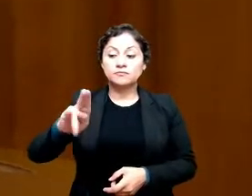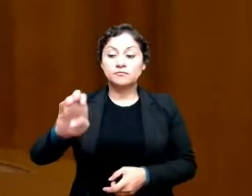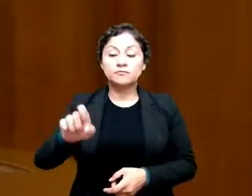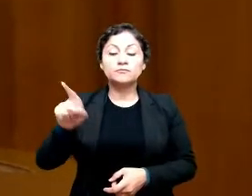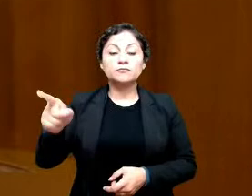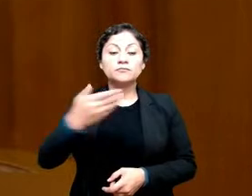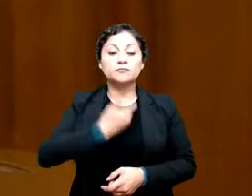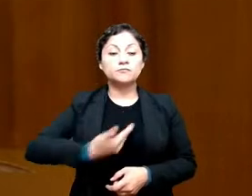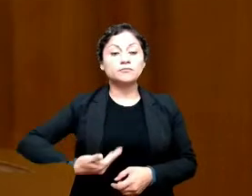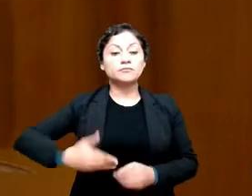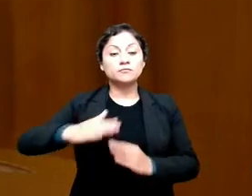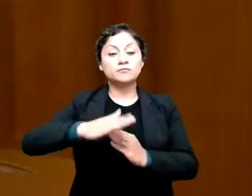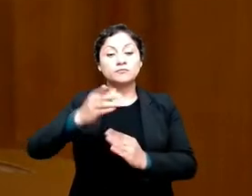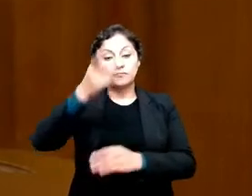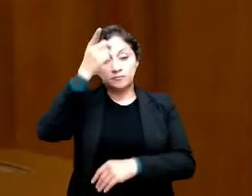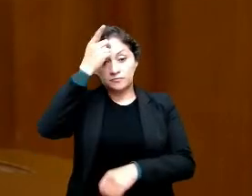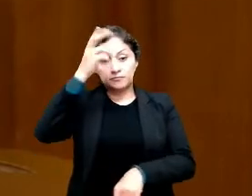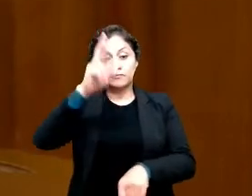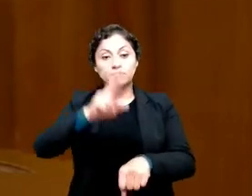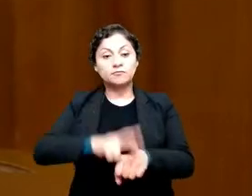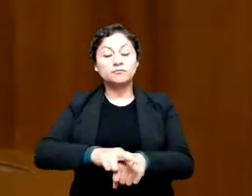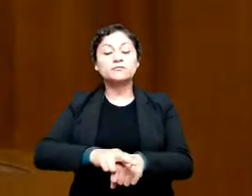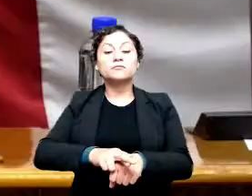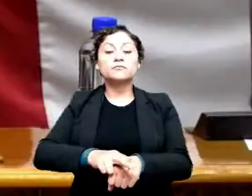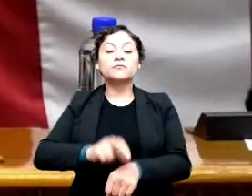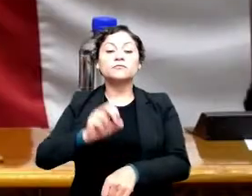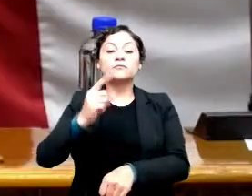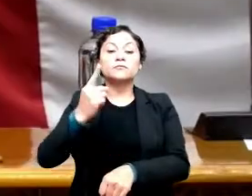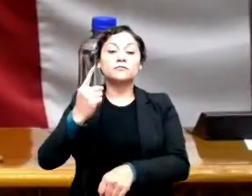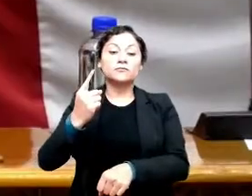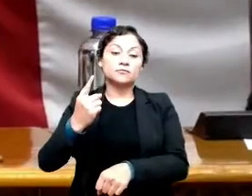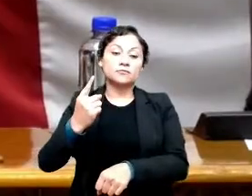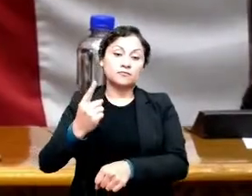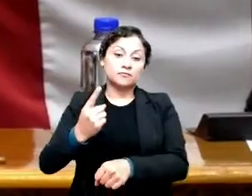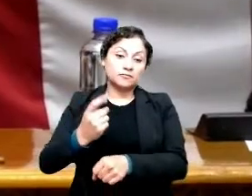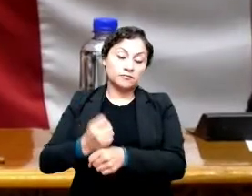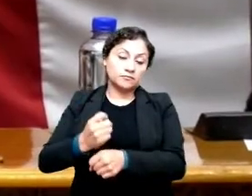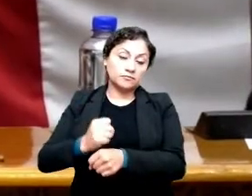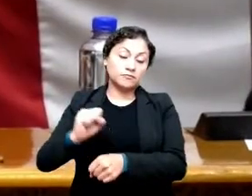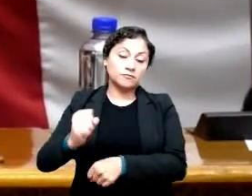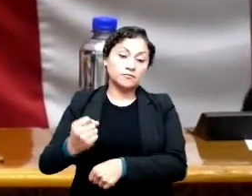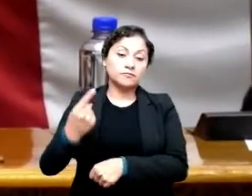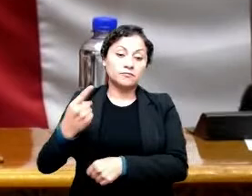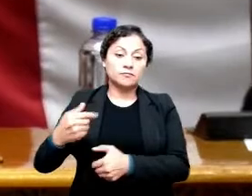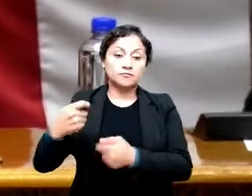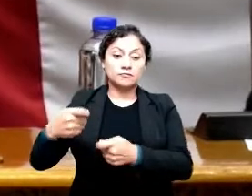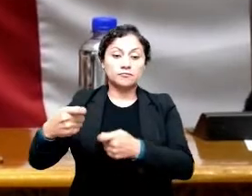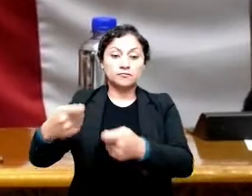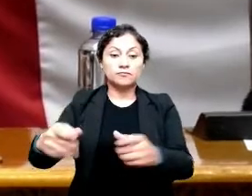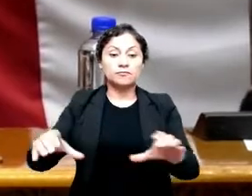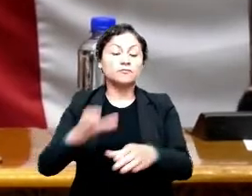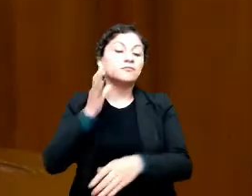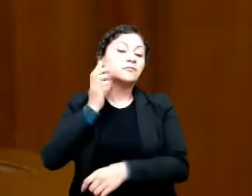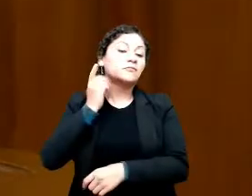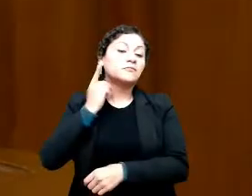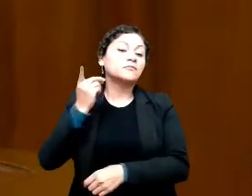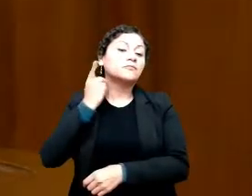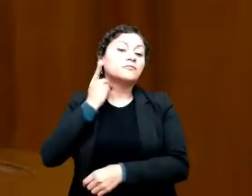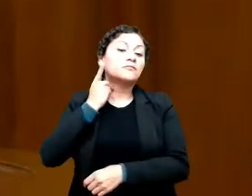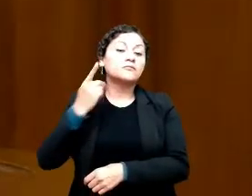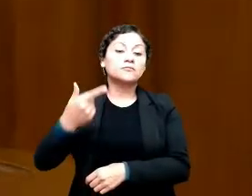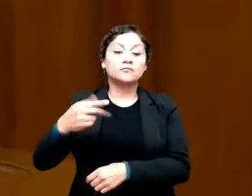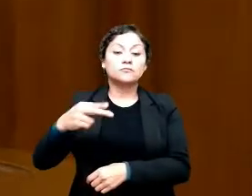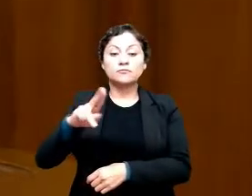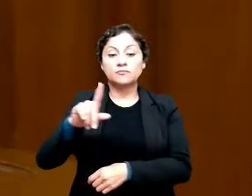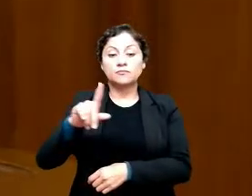de la 61ª Legislatura del Estado de México. Diputado Maurilio Hernández González, presidente